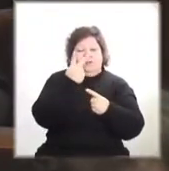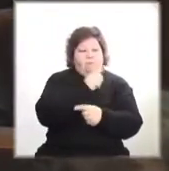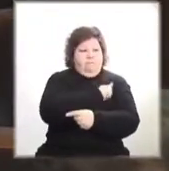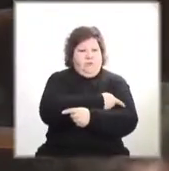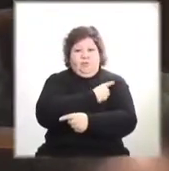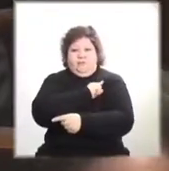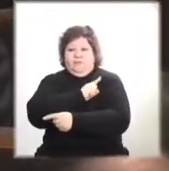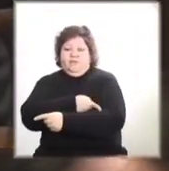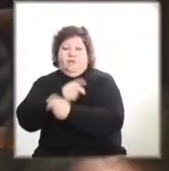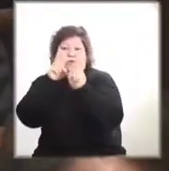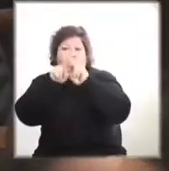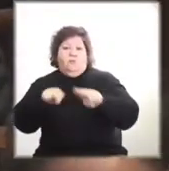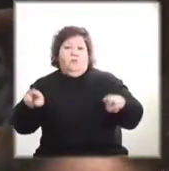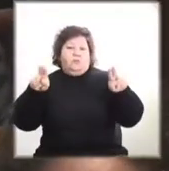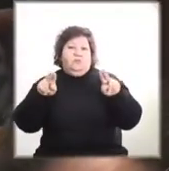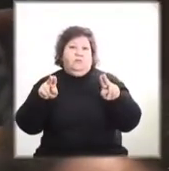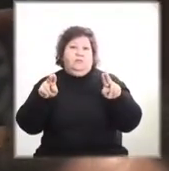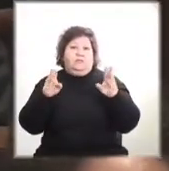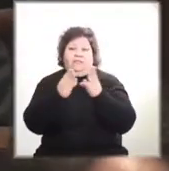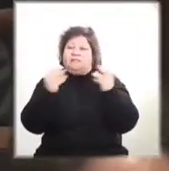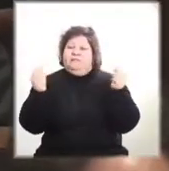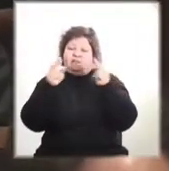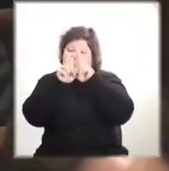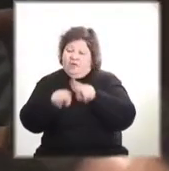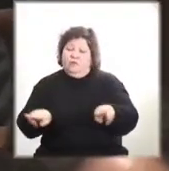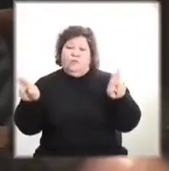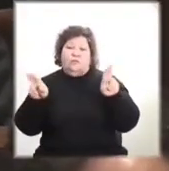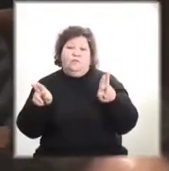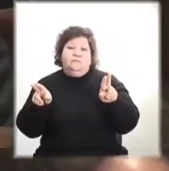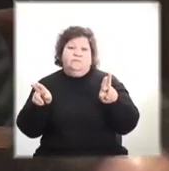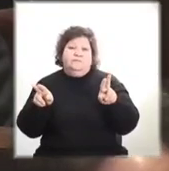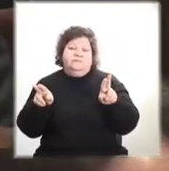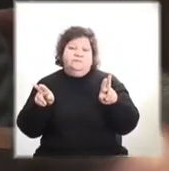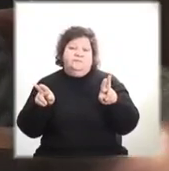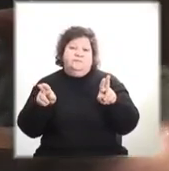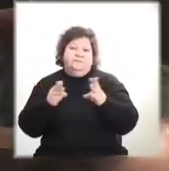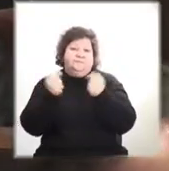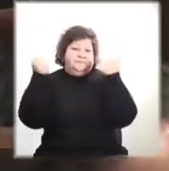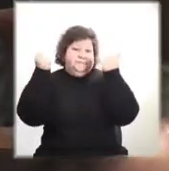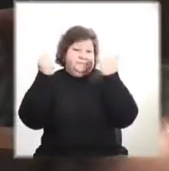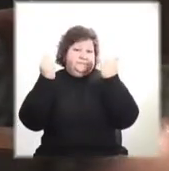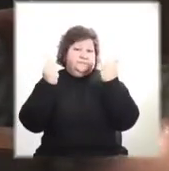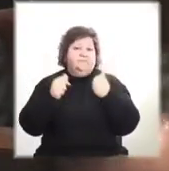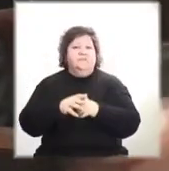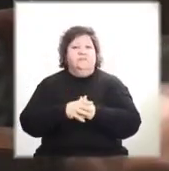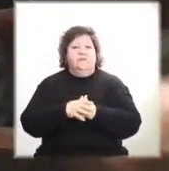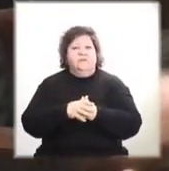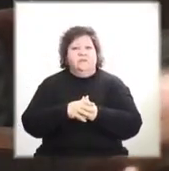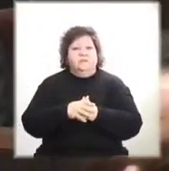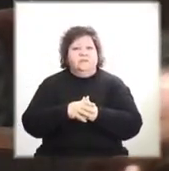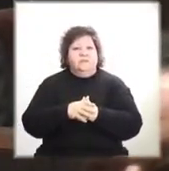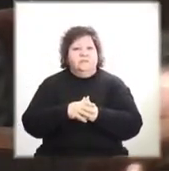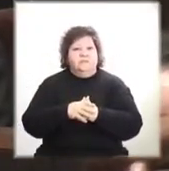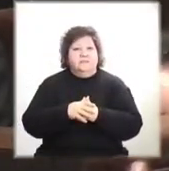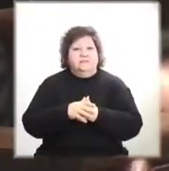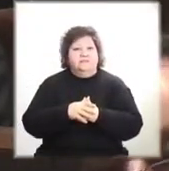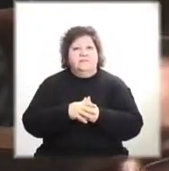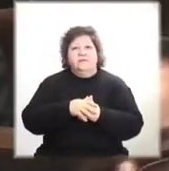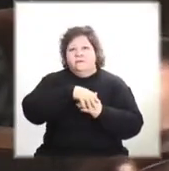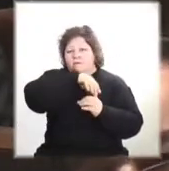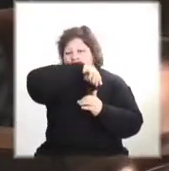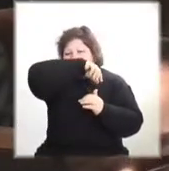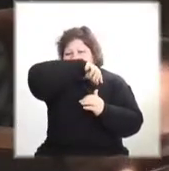intervenían las Naciones Unidas y desaparecían las Naciones Unidas. Dando un poco el perfil de lo que es la organización, que yo creo que es